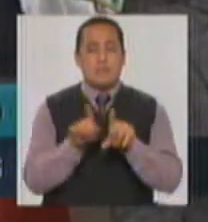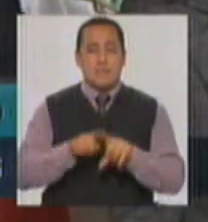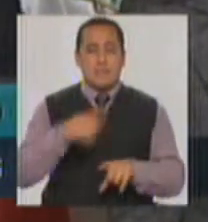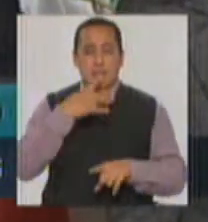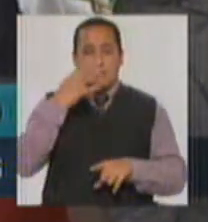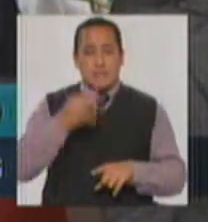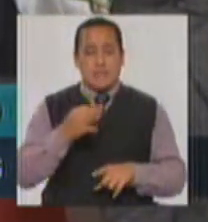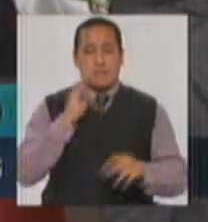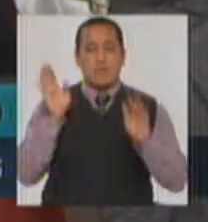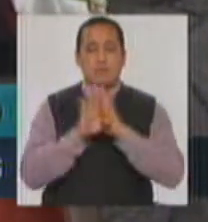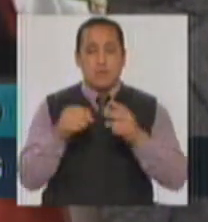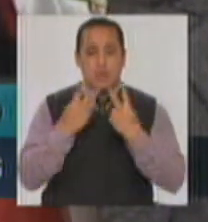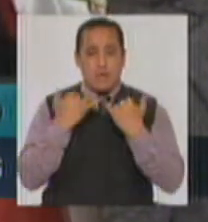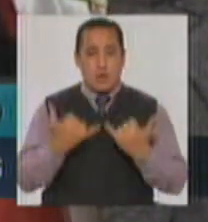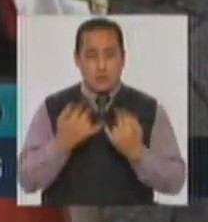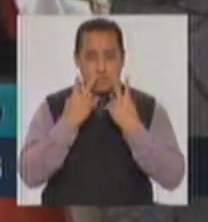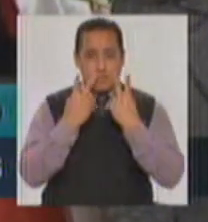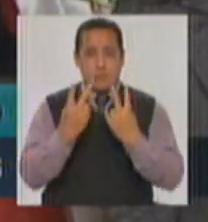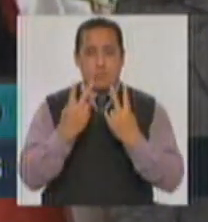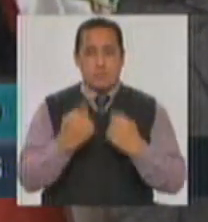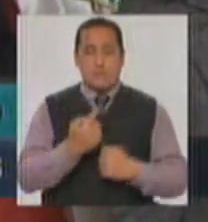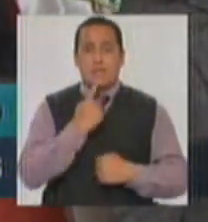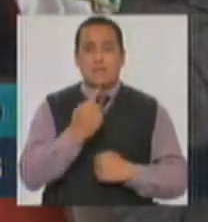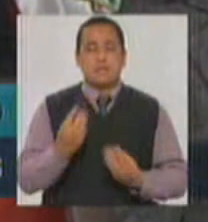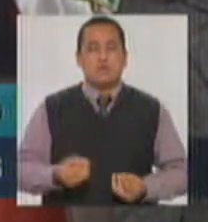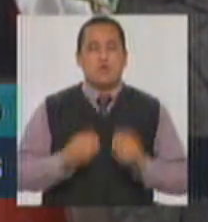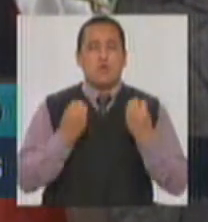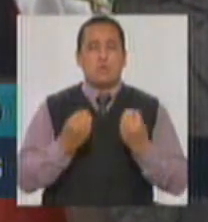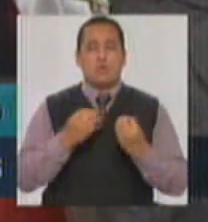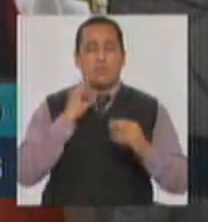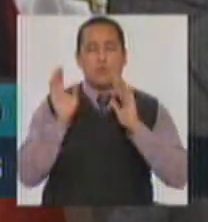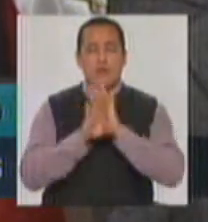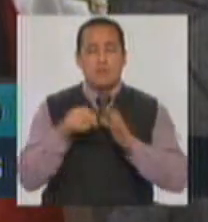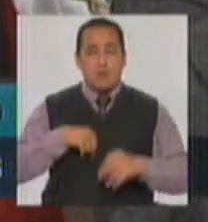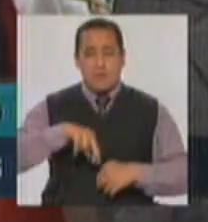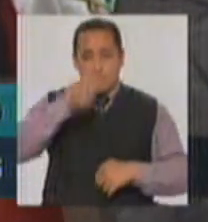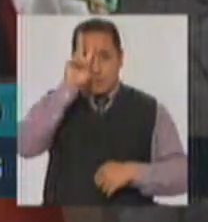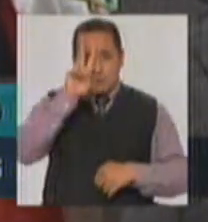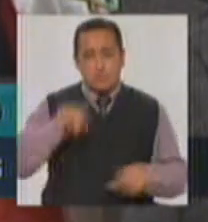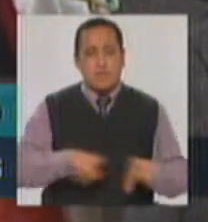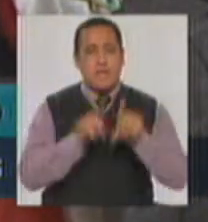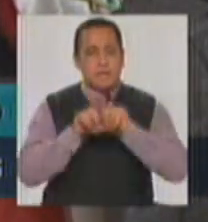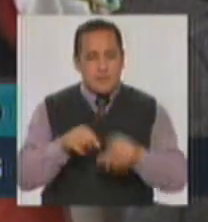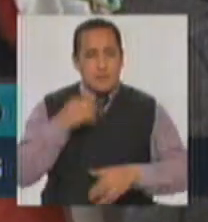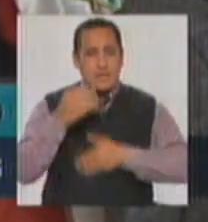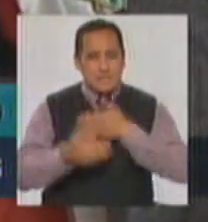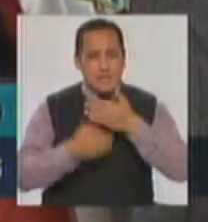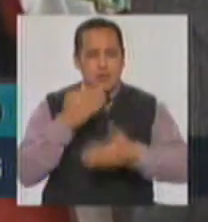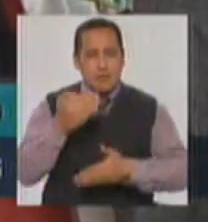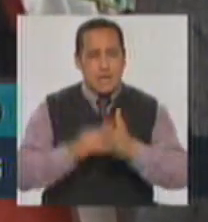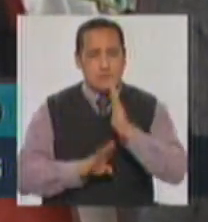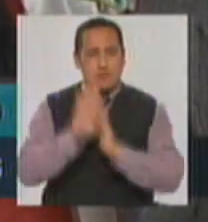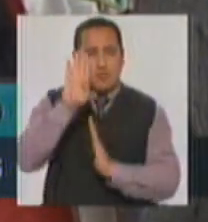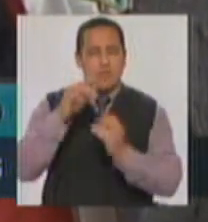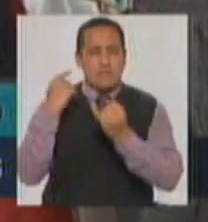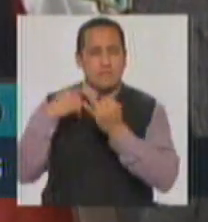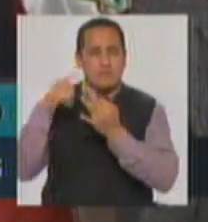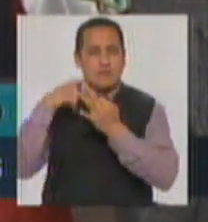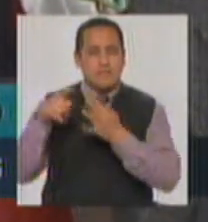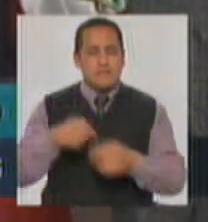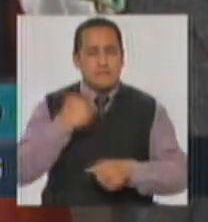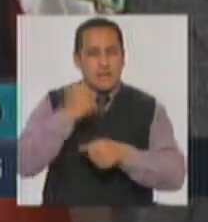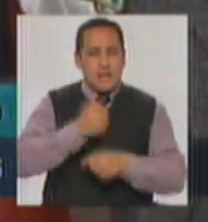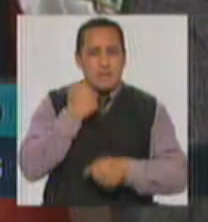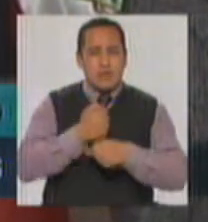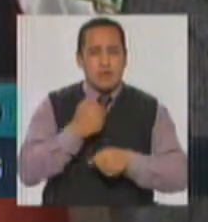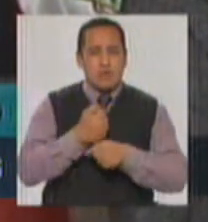Obviamente, lo que estamos viendo ahora es cómo el Perú va desarrollándose en los diferentes certámenes